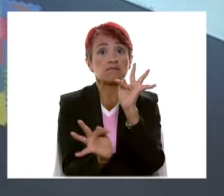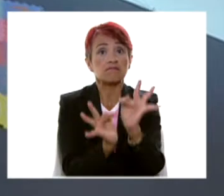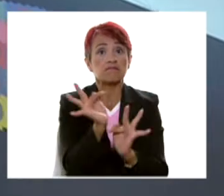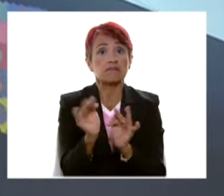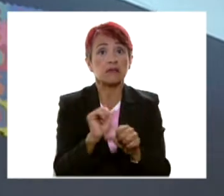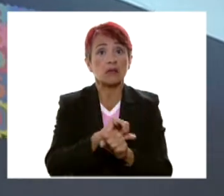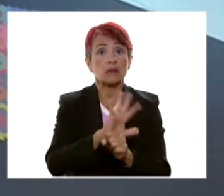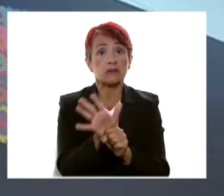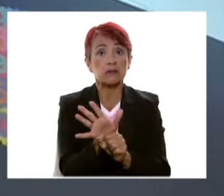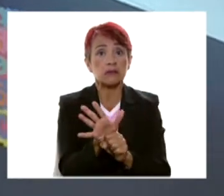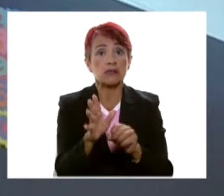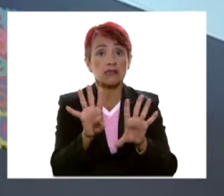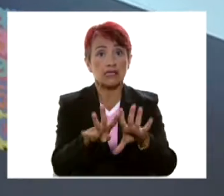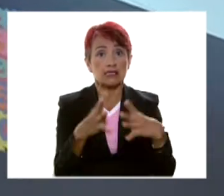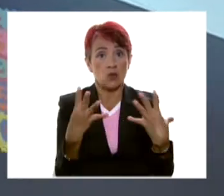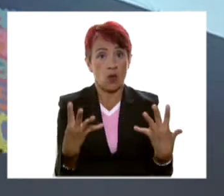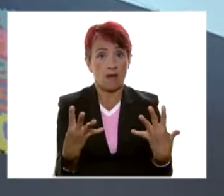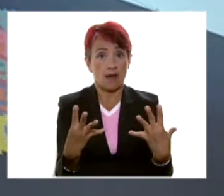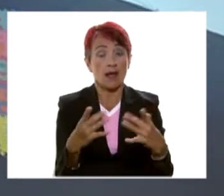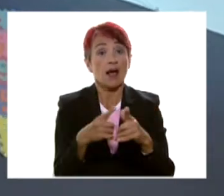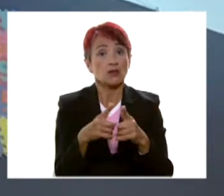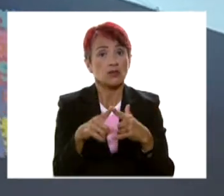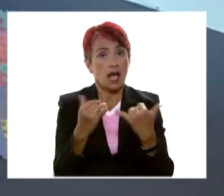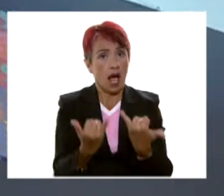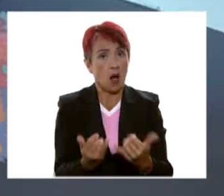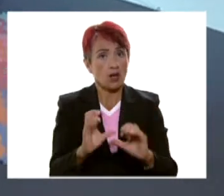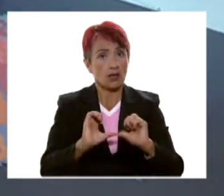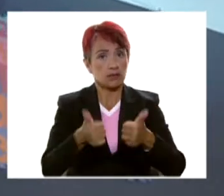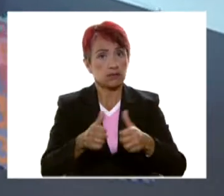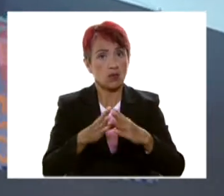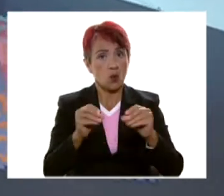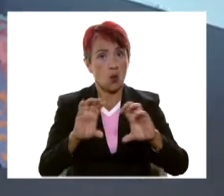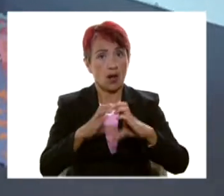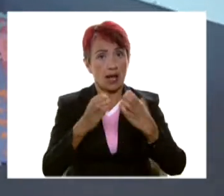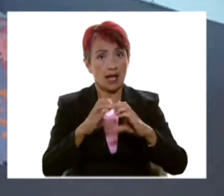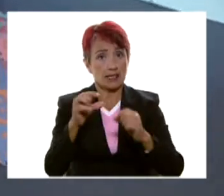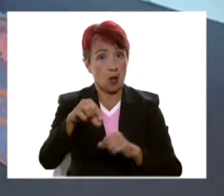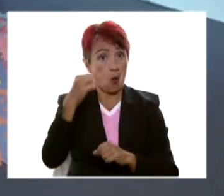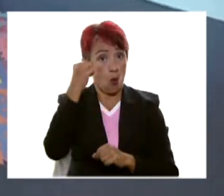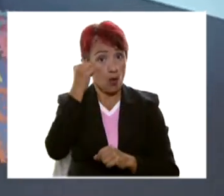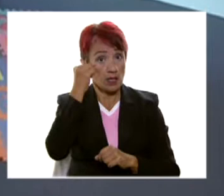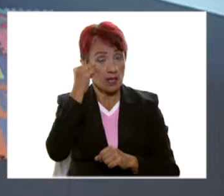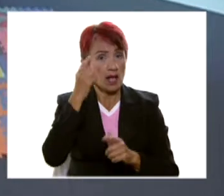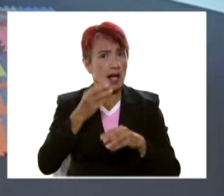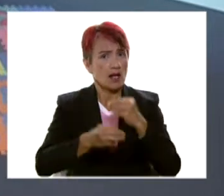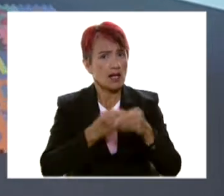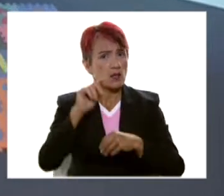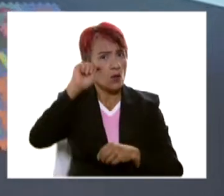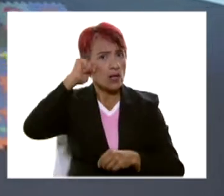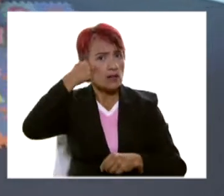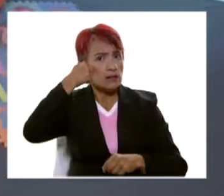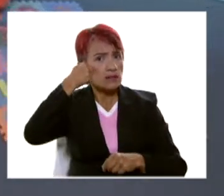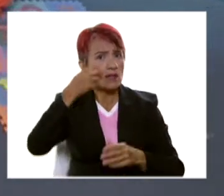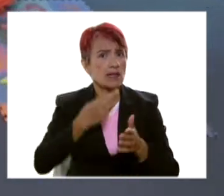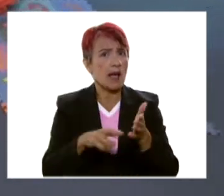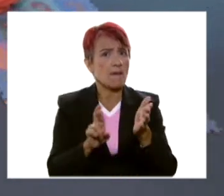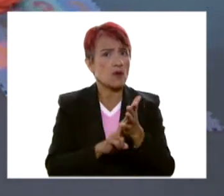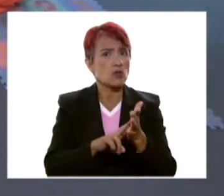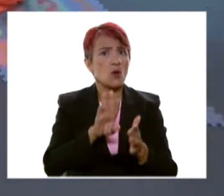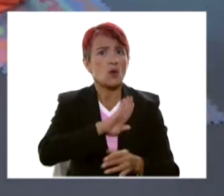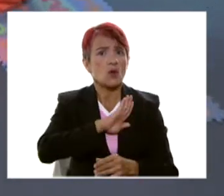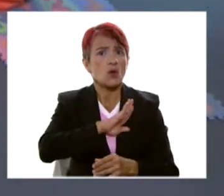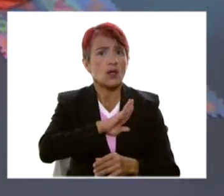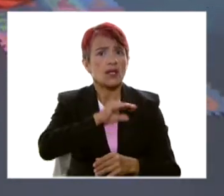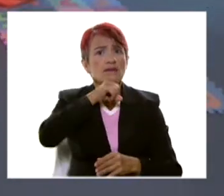propagación del COVID-19. Antes de dar inicio a nuestras clases de este día, ¿qué tal si hacemos un repaso por